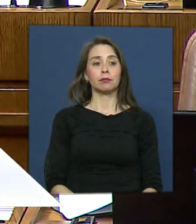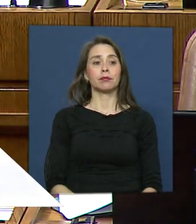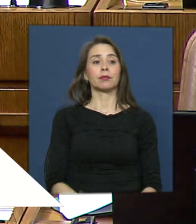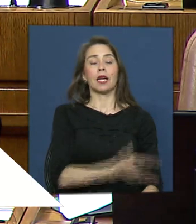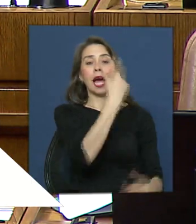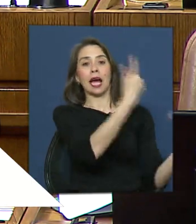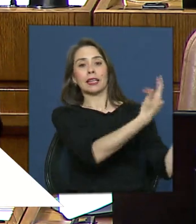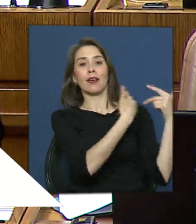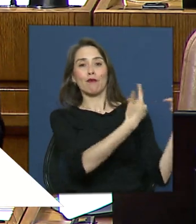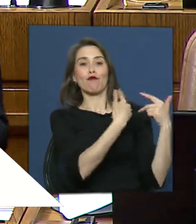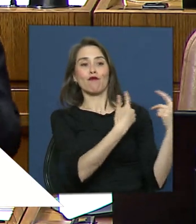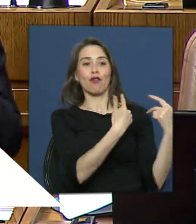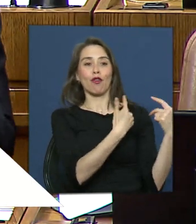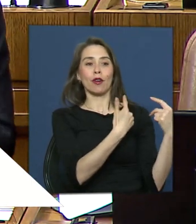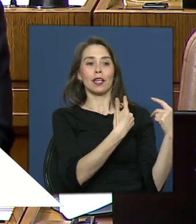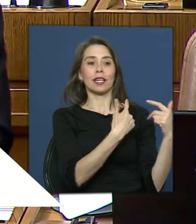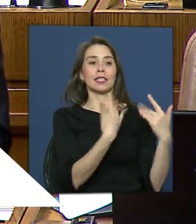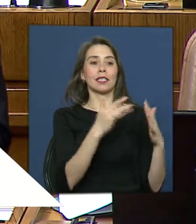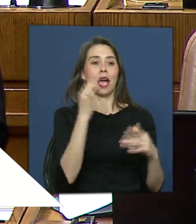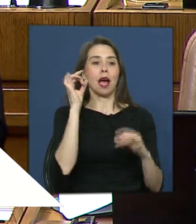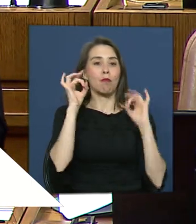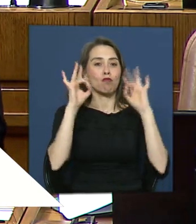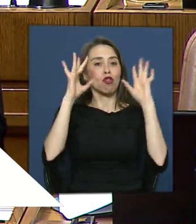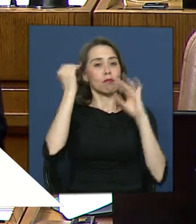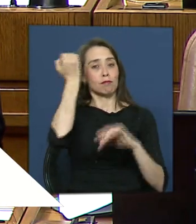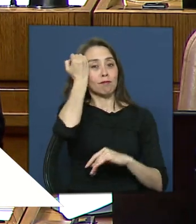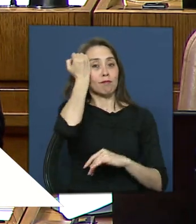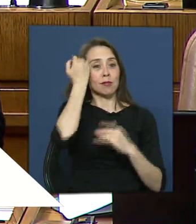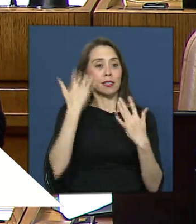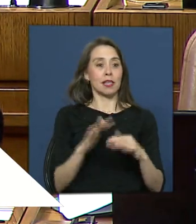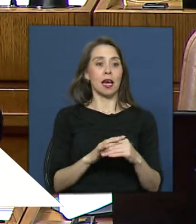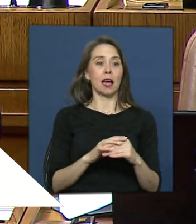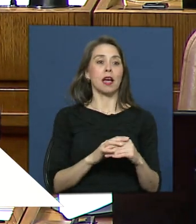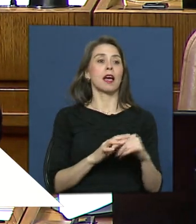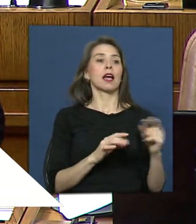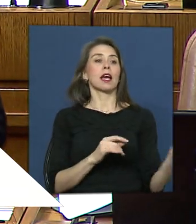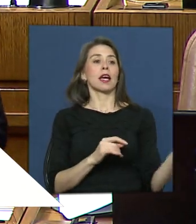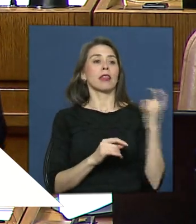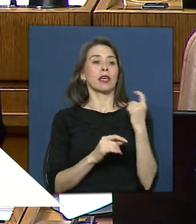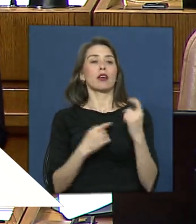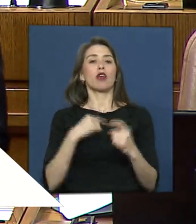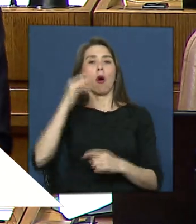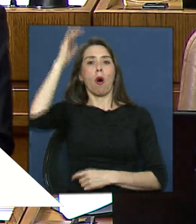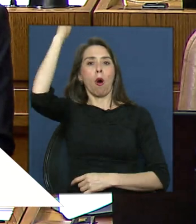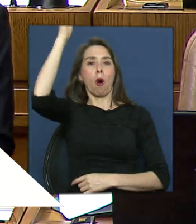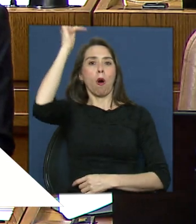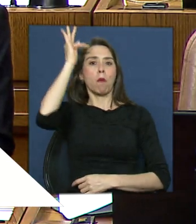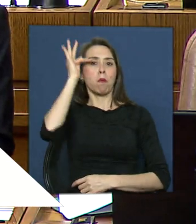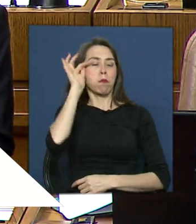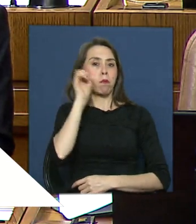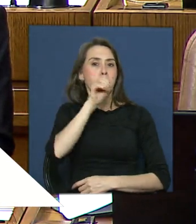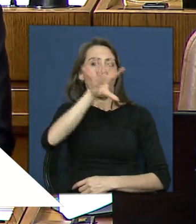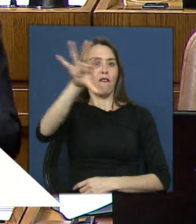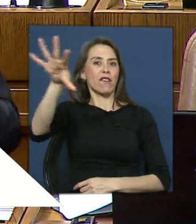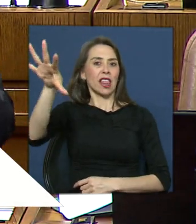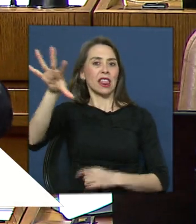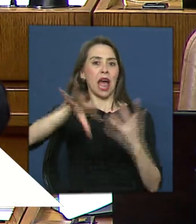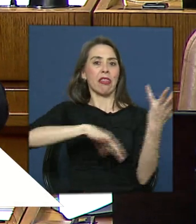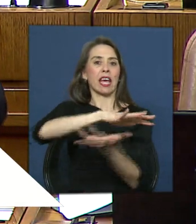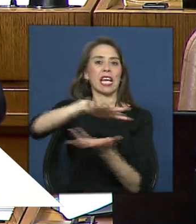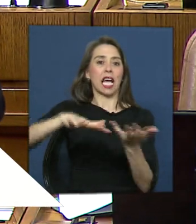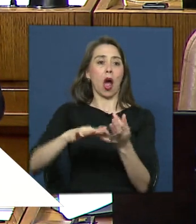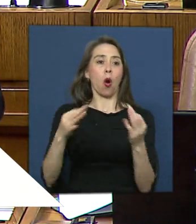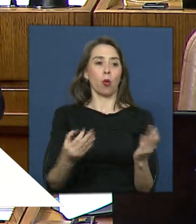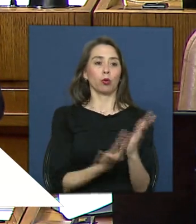vez pasada no lo quita nadie, digamos, ahí estuvo. Profetas del caos, llegaron algunos a decir. Y aquí está,